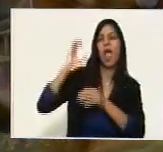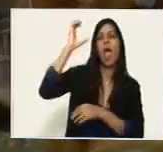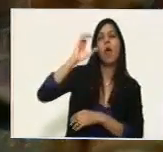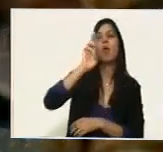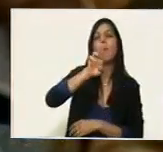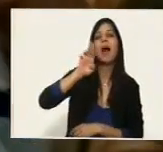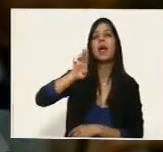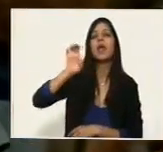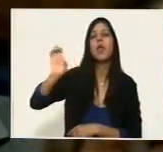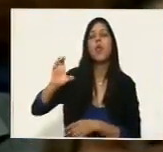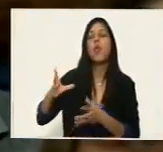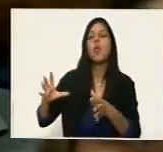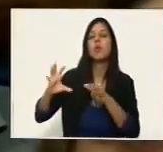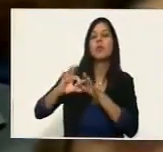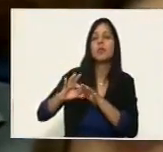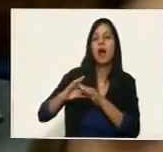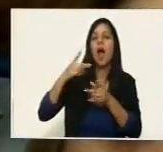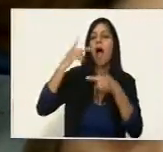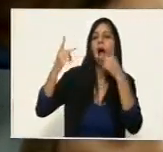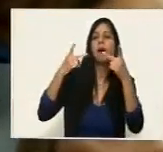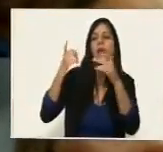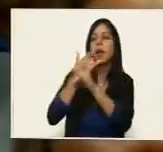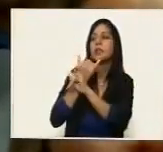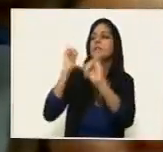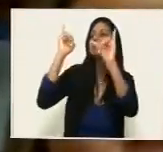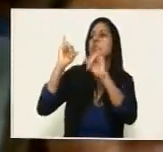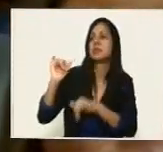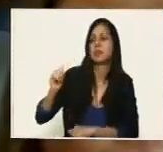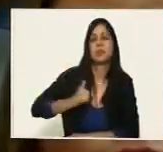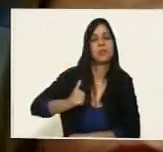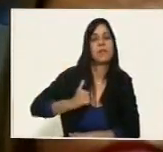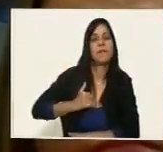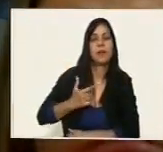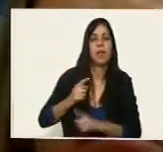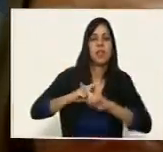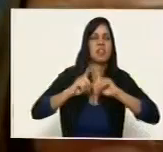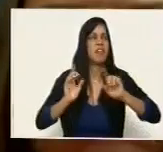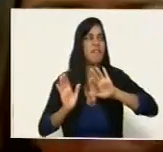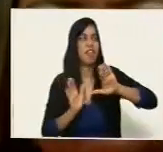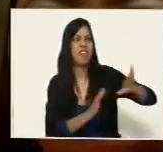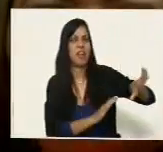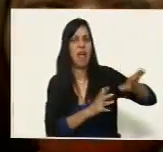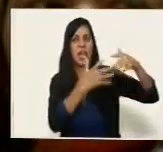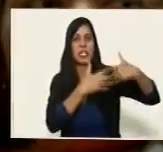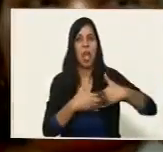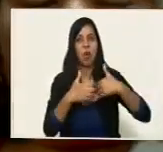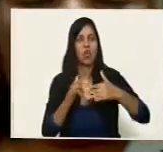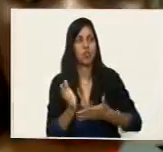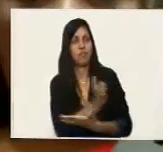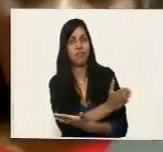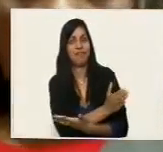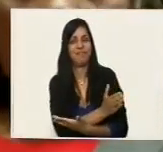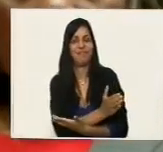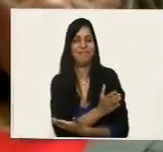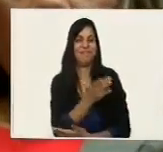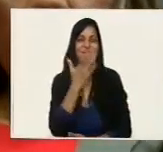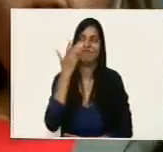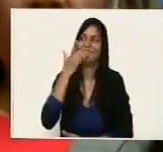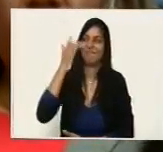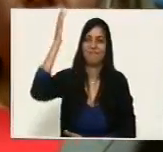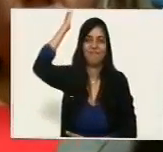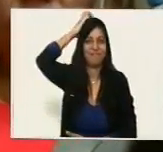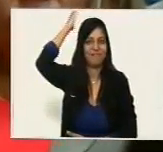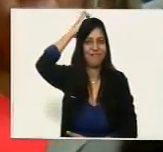hablaba de un polo independiente, distinto a las imposiciones de Washington. Hoy vemos nosotros una